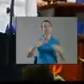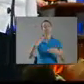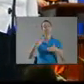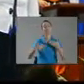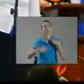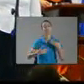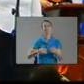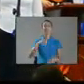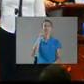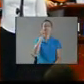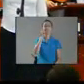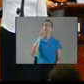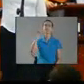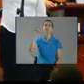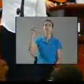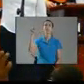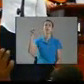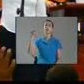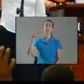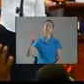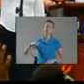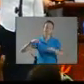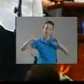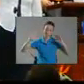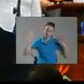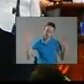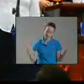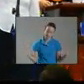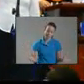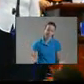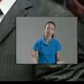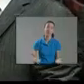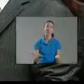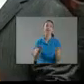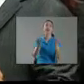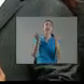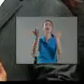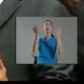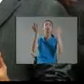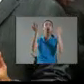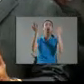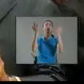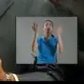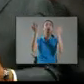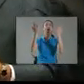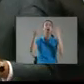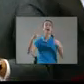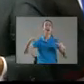regocijo, el Señor se ha levantado,